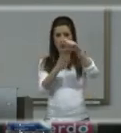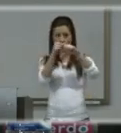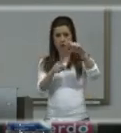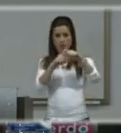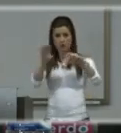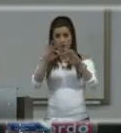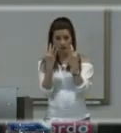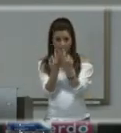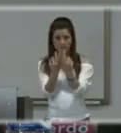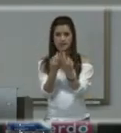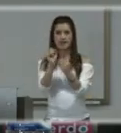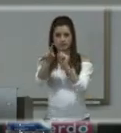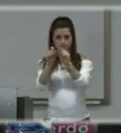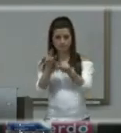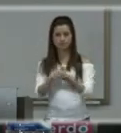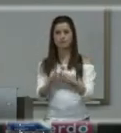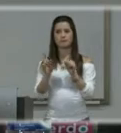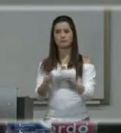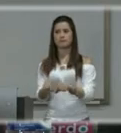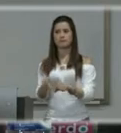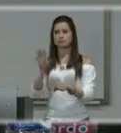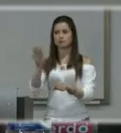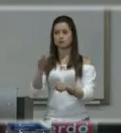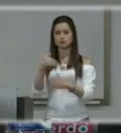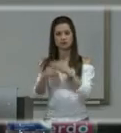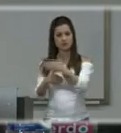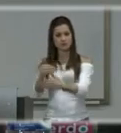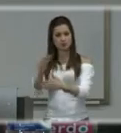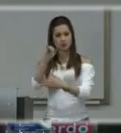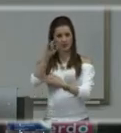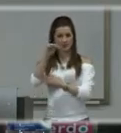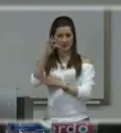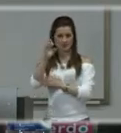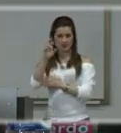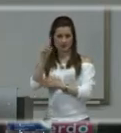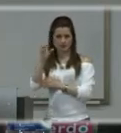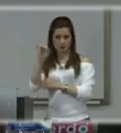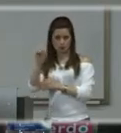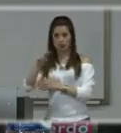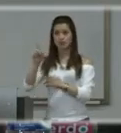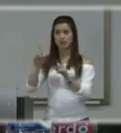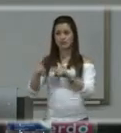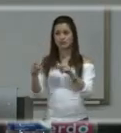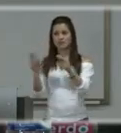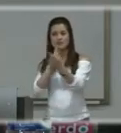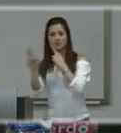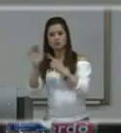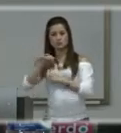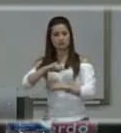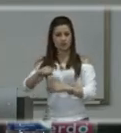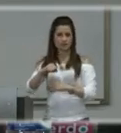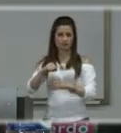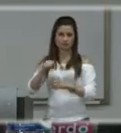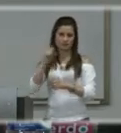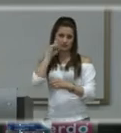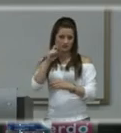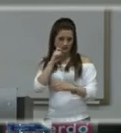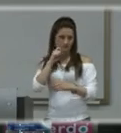sobre el funcionamiento del proceso de interdicción y la relación con los derechos sexuales y derechos reproductivos de mujeres con